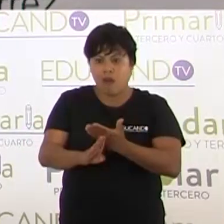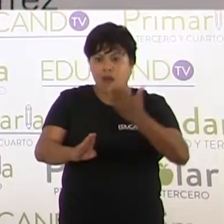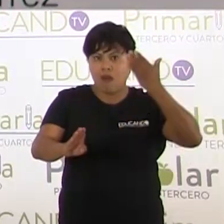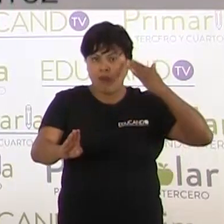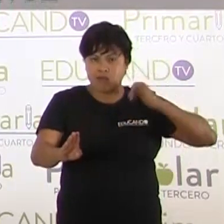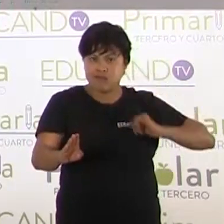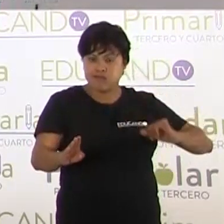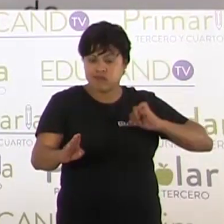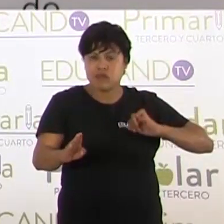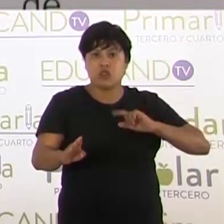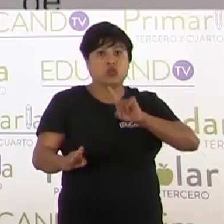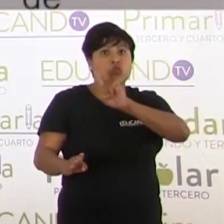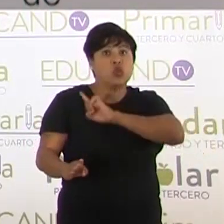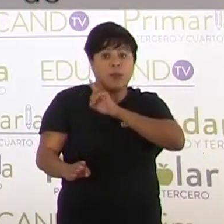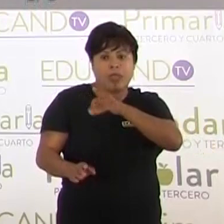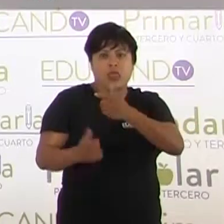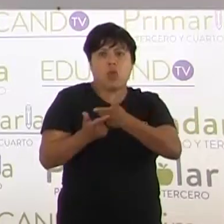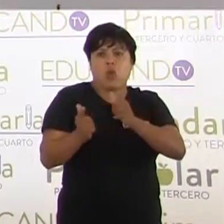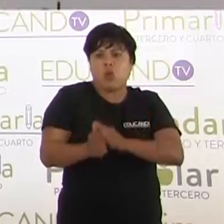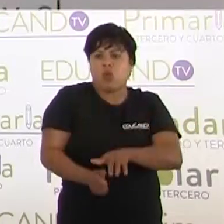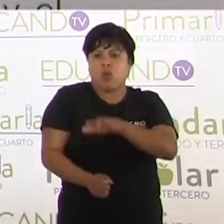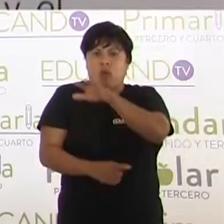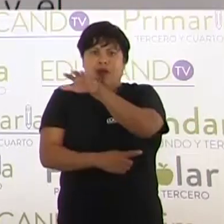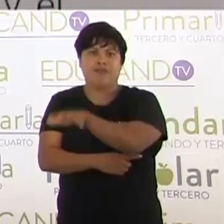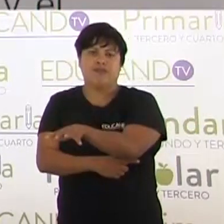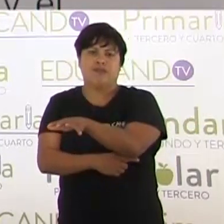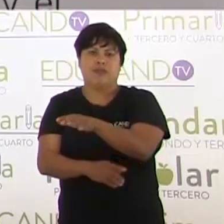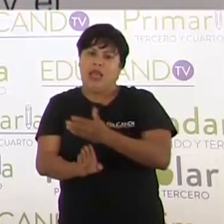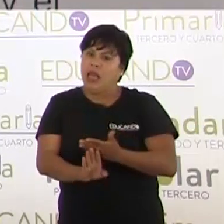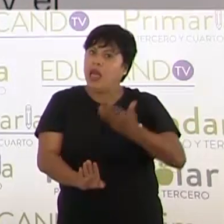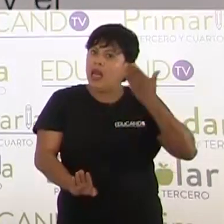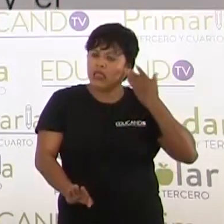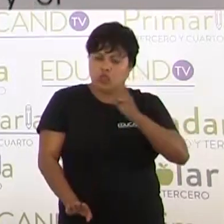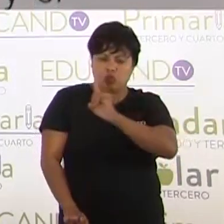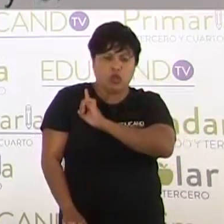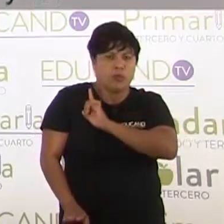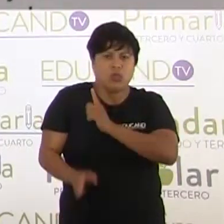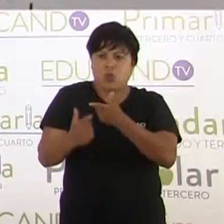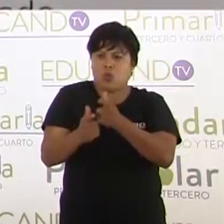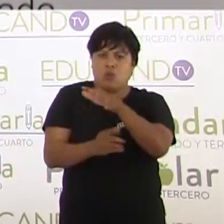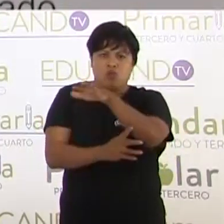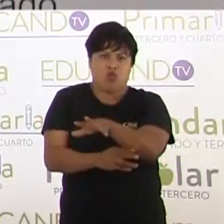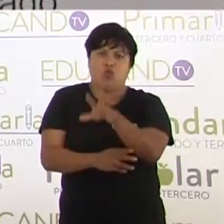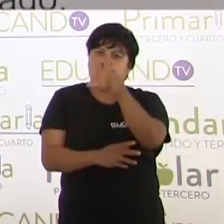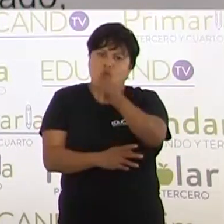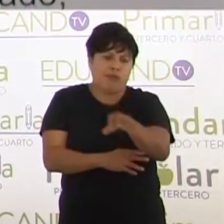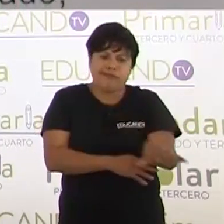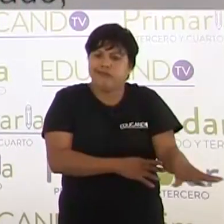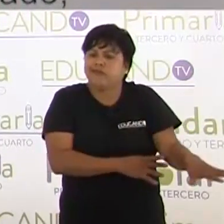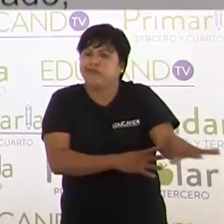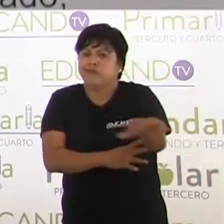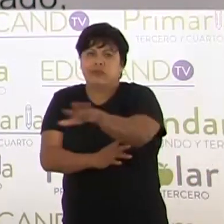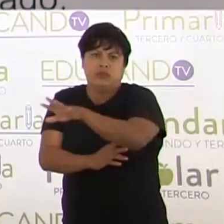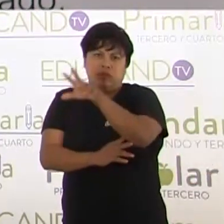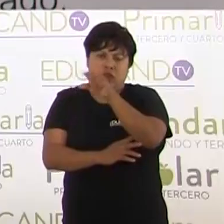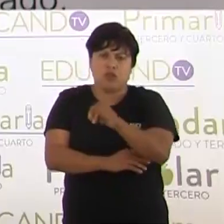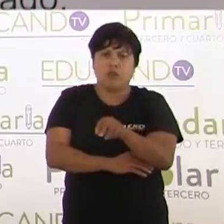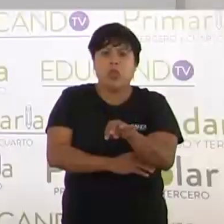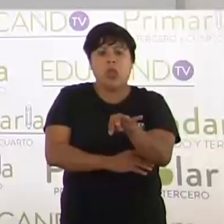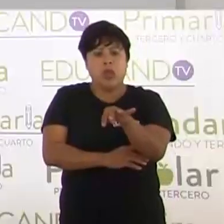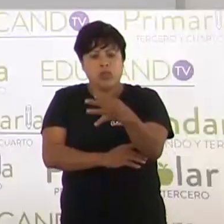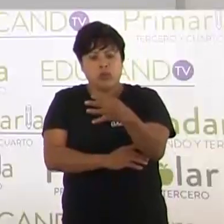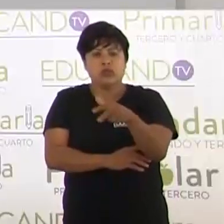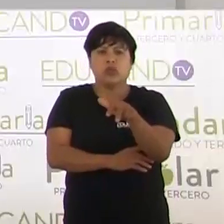pues estaba dirigido exclusivamente a un sector. Y va a emplear versos de 14,